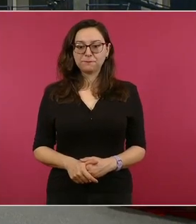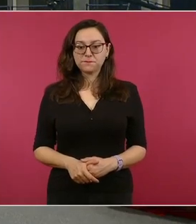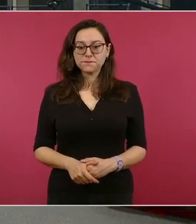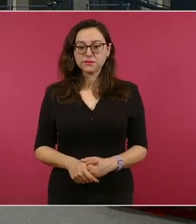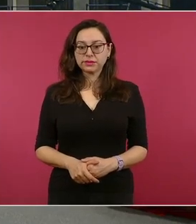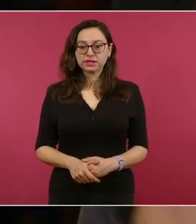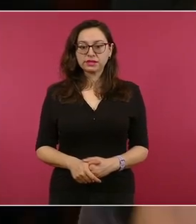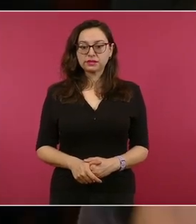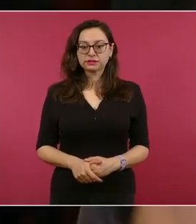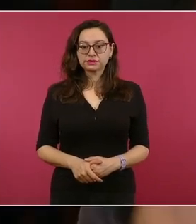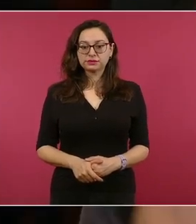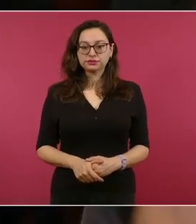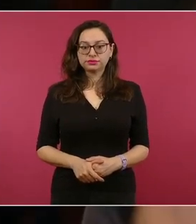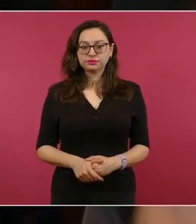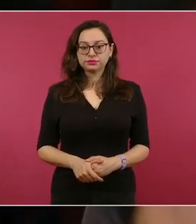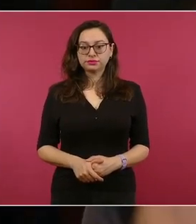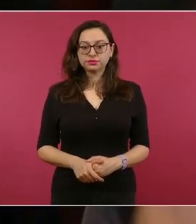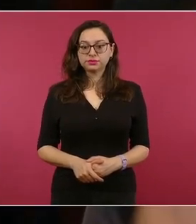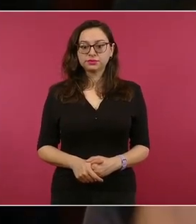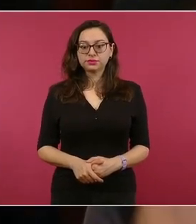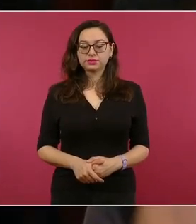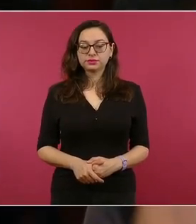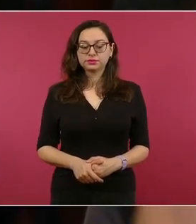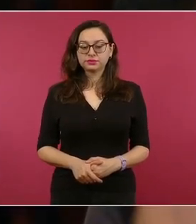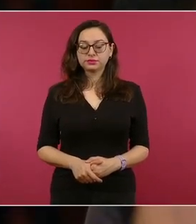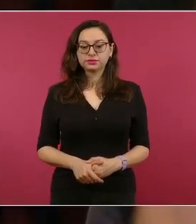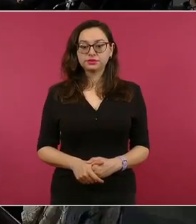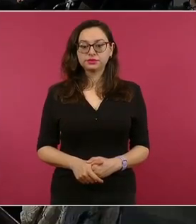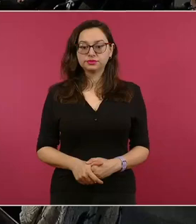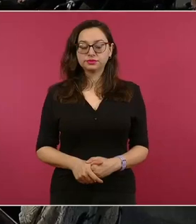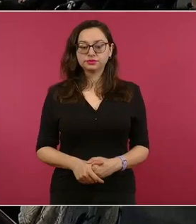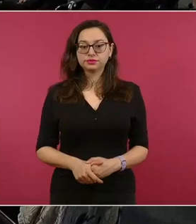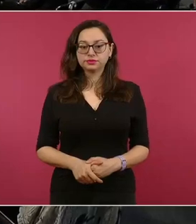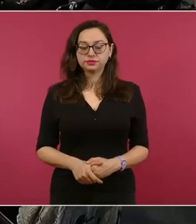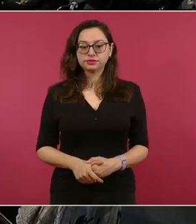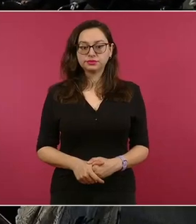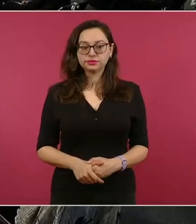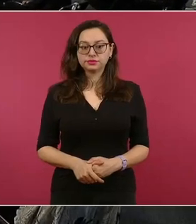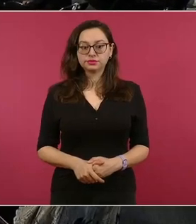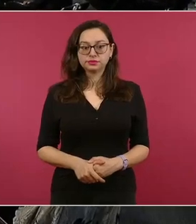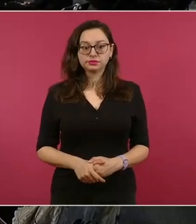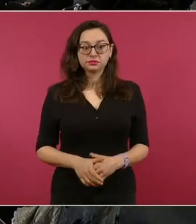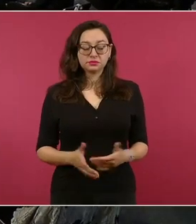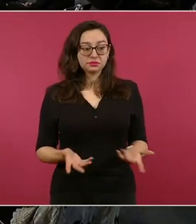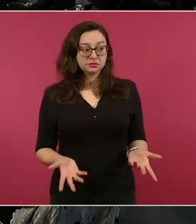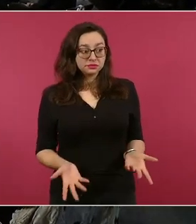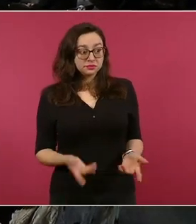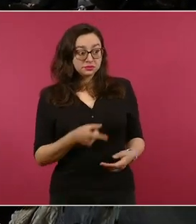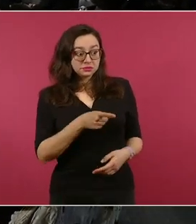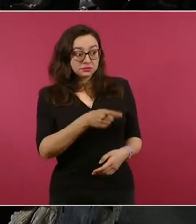asilado político en la embajada? Sí, les va a llevar tiempo para que